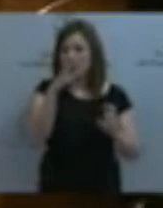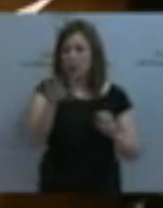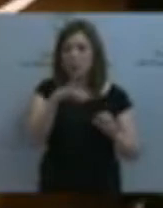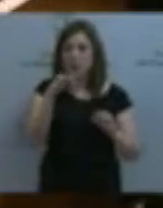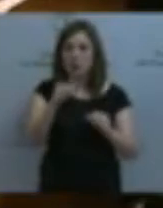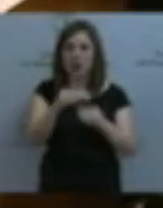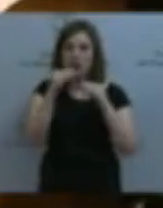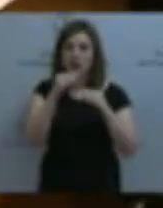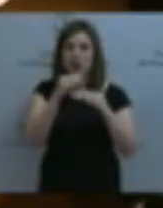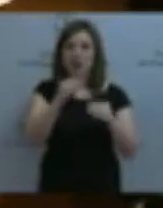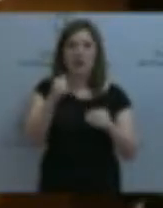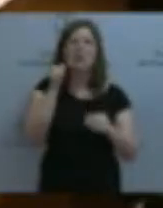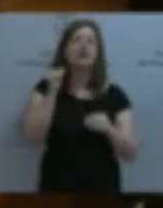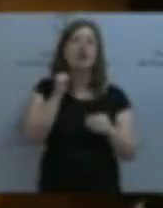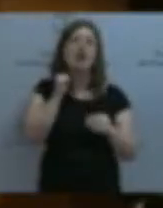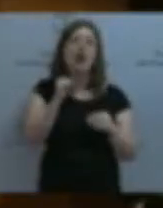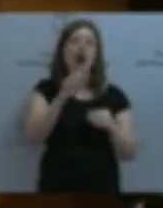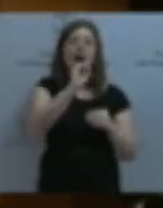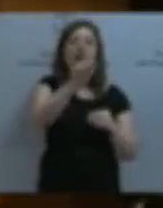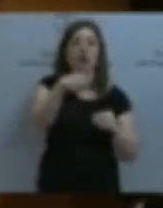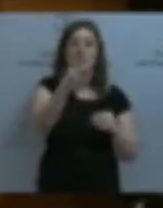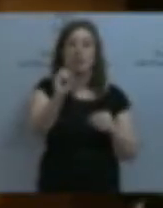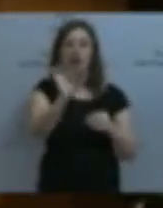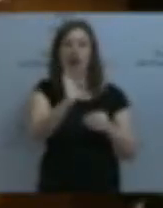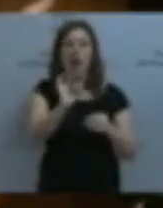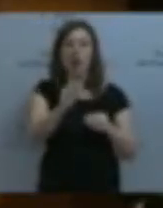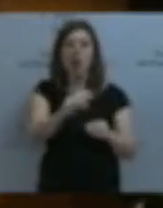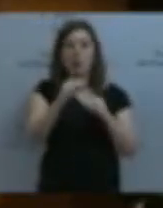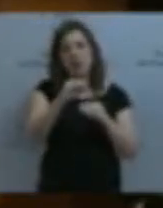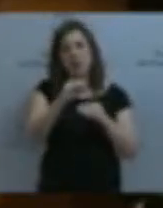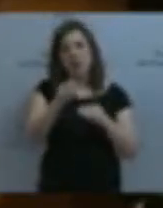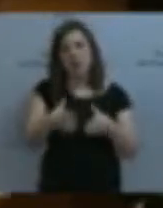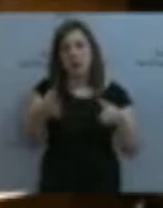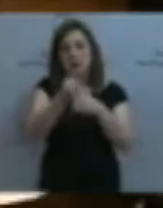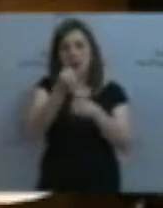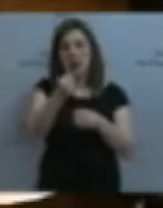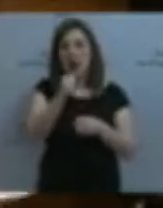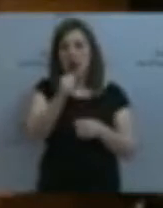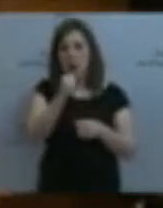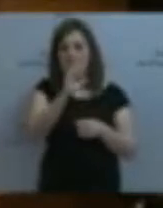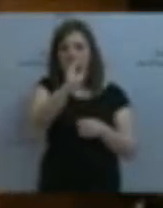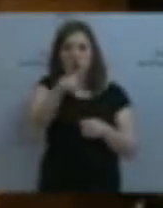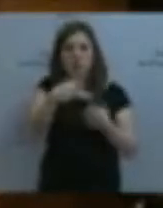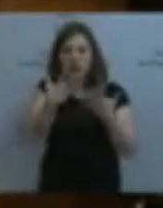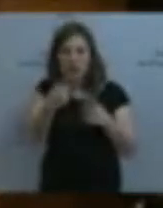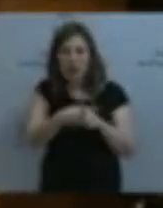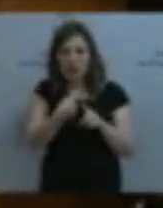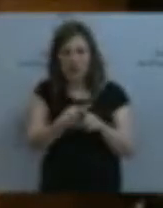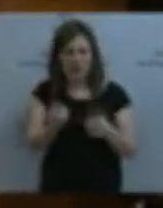a 0,20, o pinchos de salchichón a 0,10, o una botella de agua de 33 centilitros a 0,10. ¿Cómo es